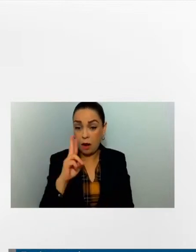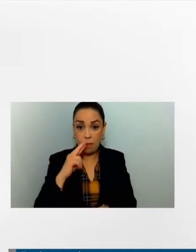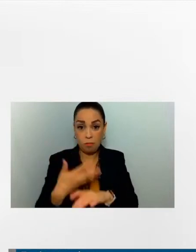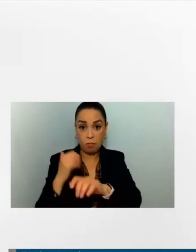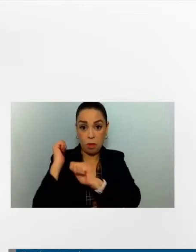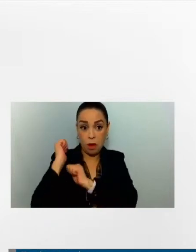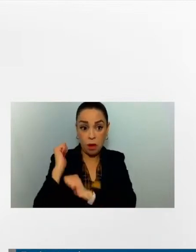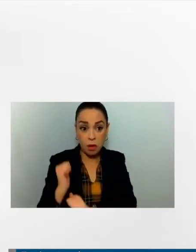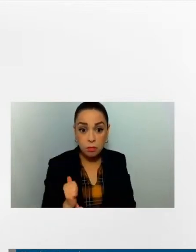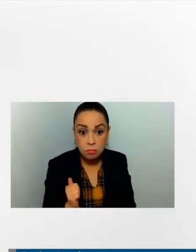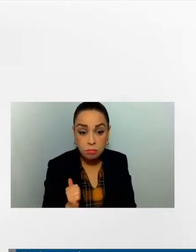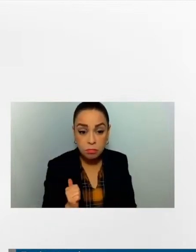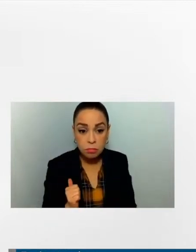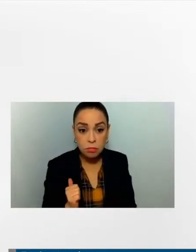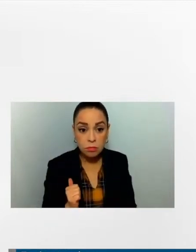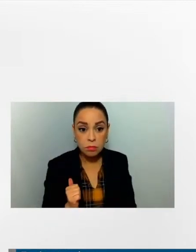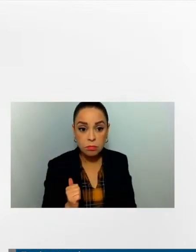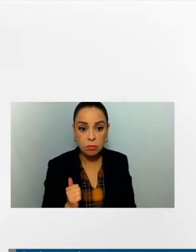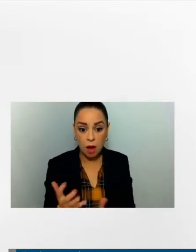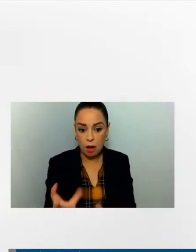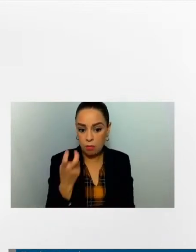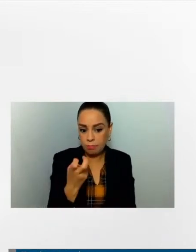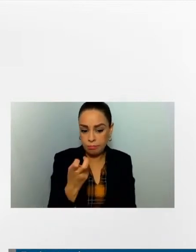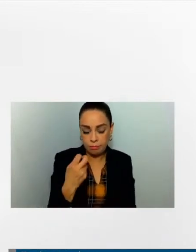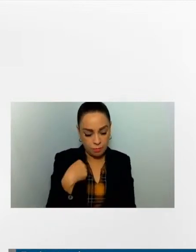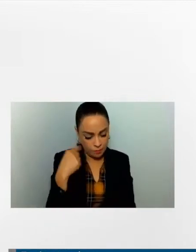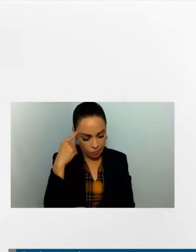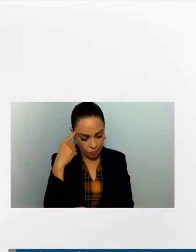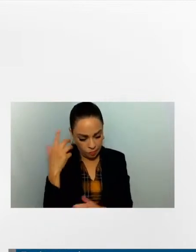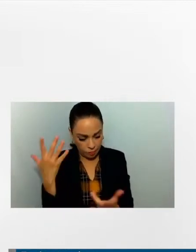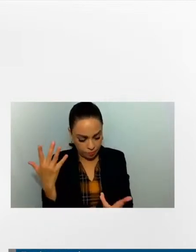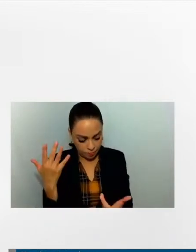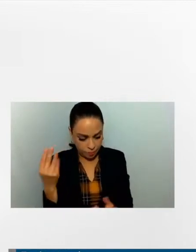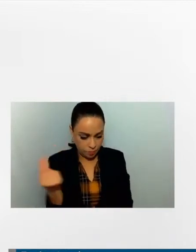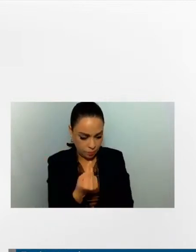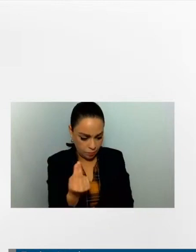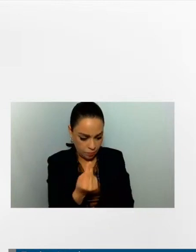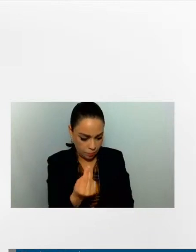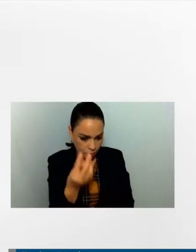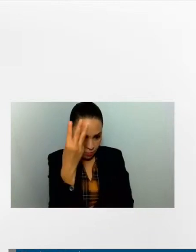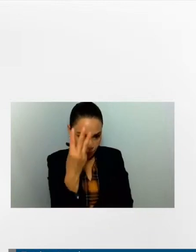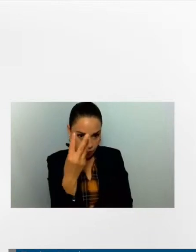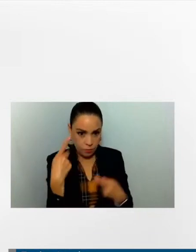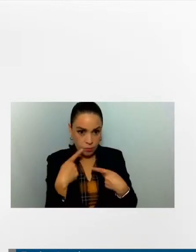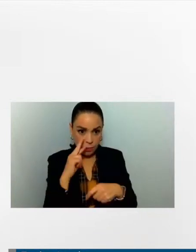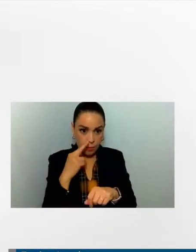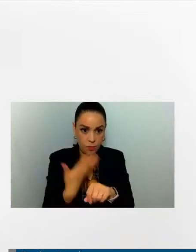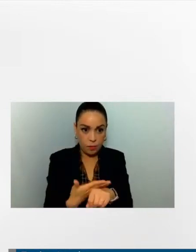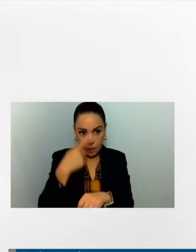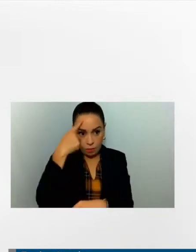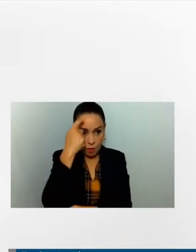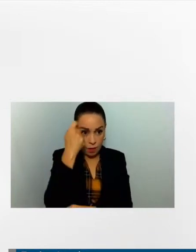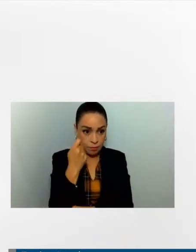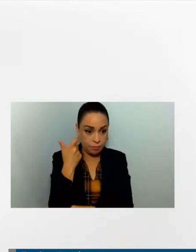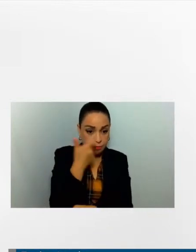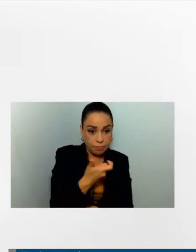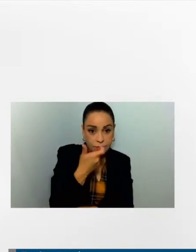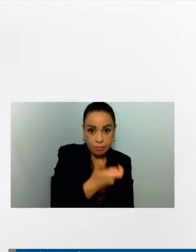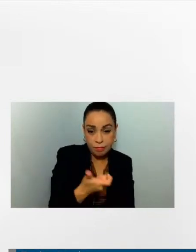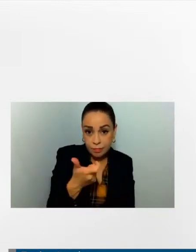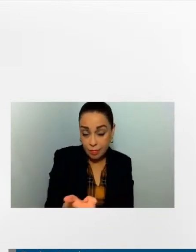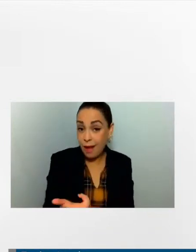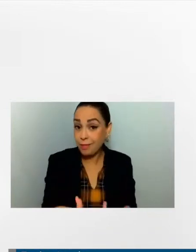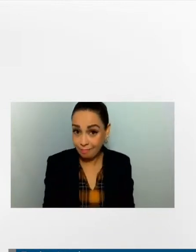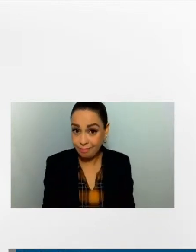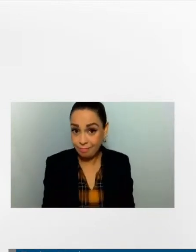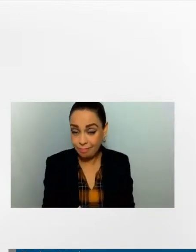ese caso, yo diría, pues entonces, en algún punto tendríamos que hablar de 3 deudores alimentarios. Y ni nos vayamos a ese ejemplo, o sea, también en las